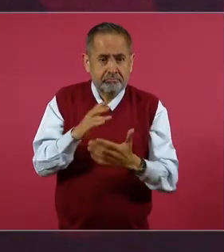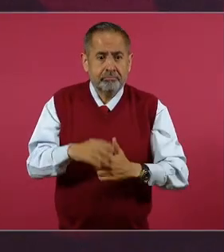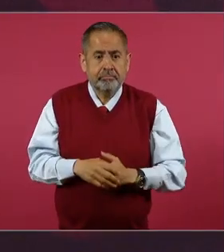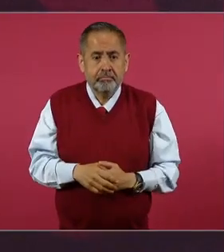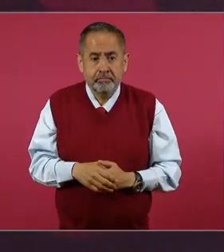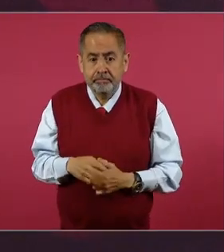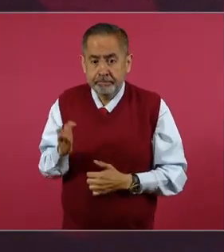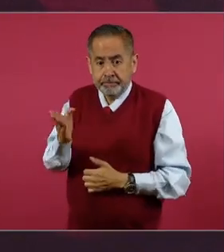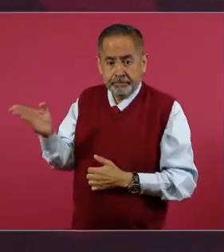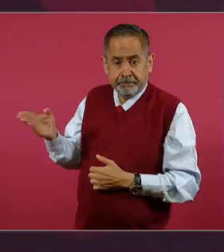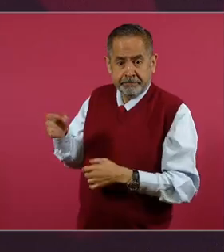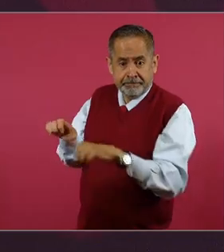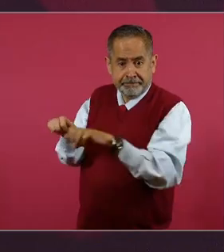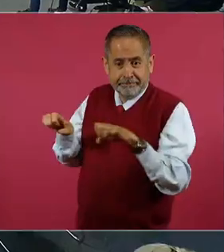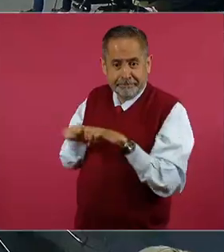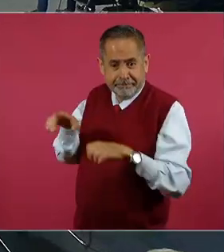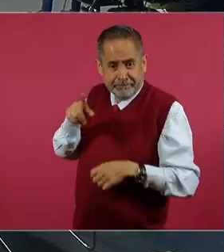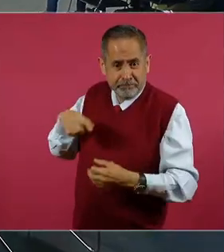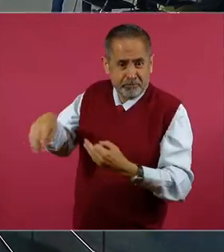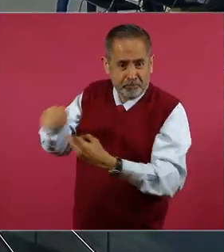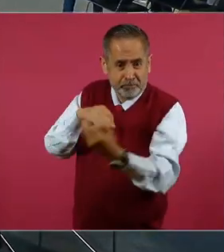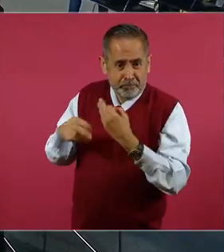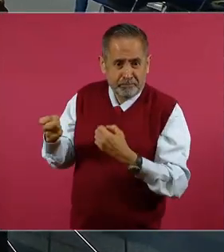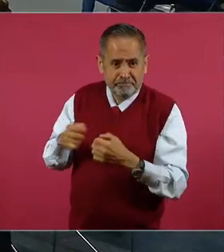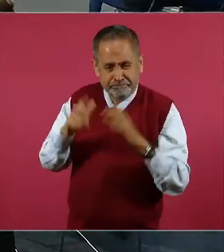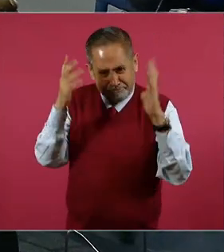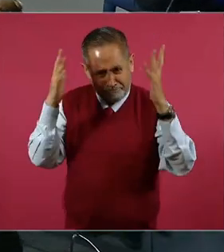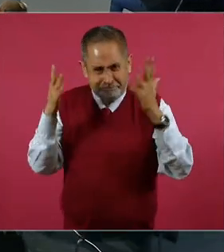a todo este equipo que está aquí.